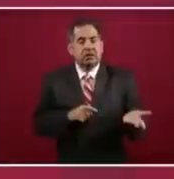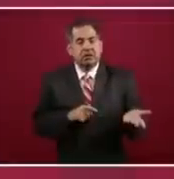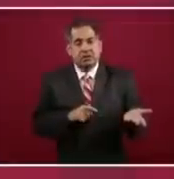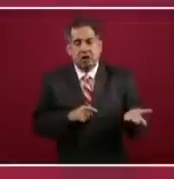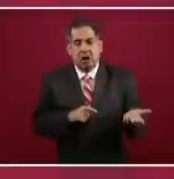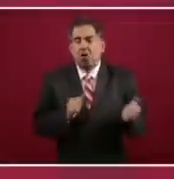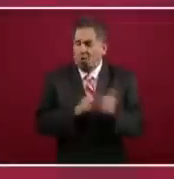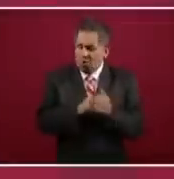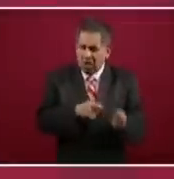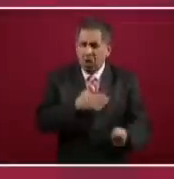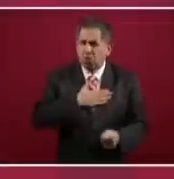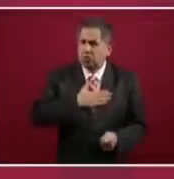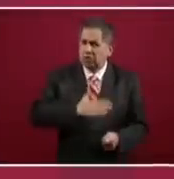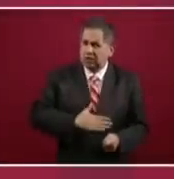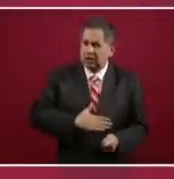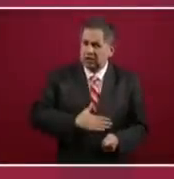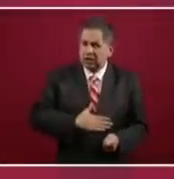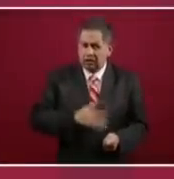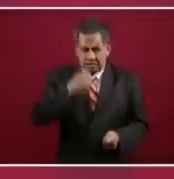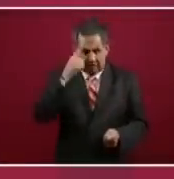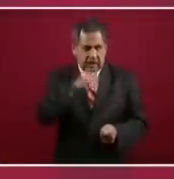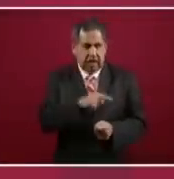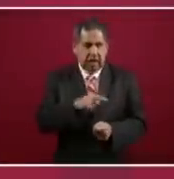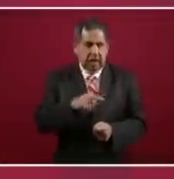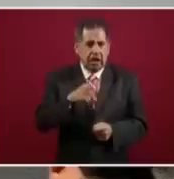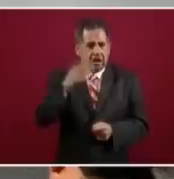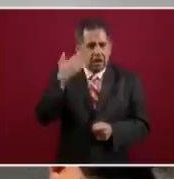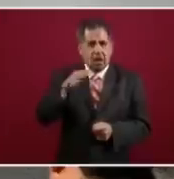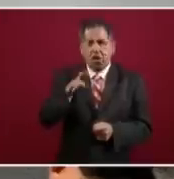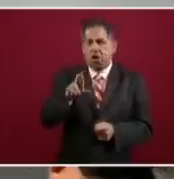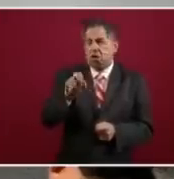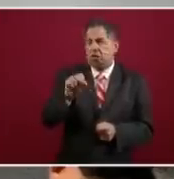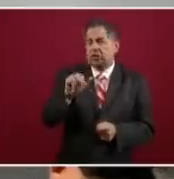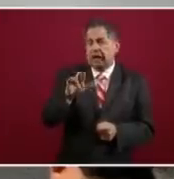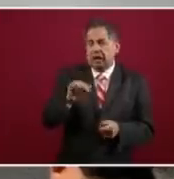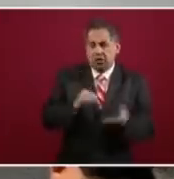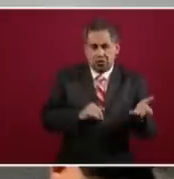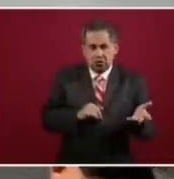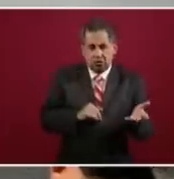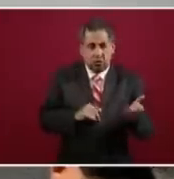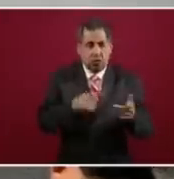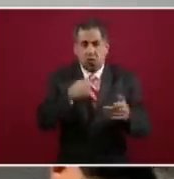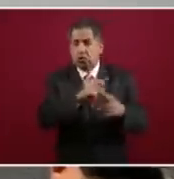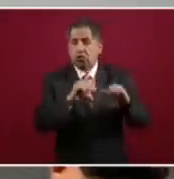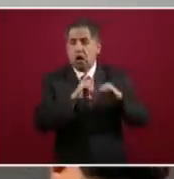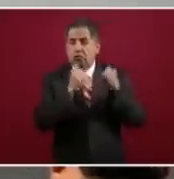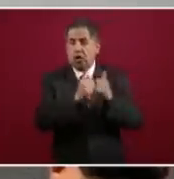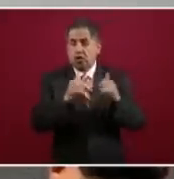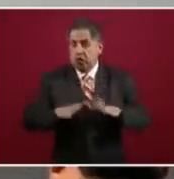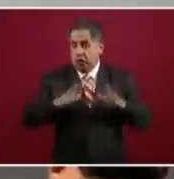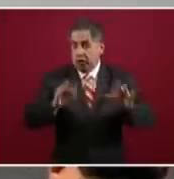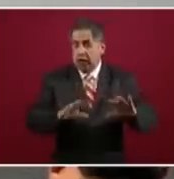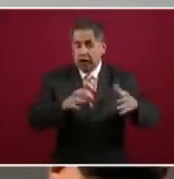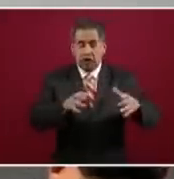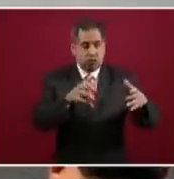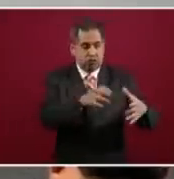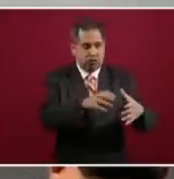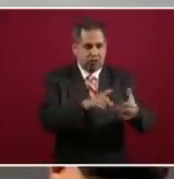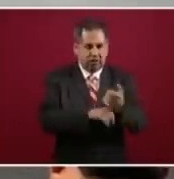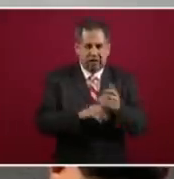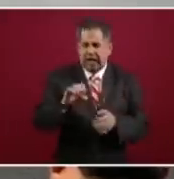justicia doña rosario la organización que crearon euros